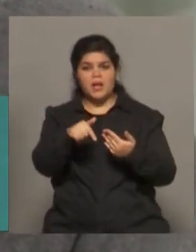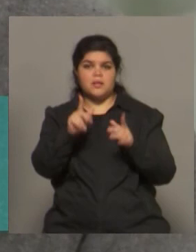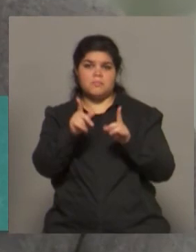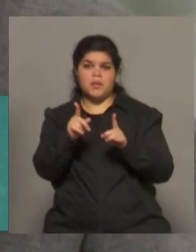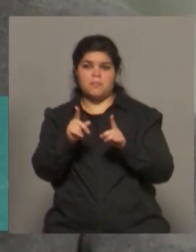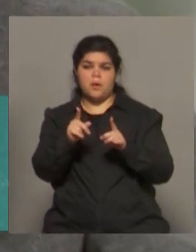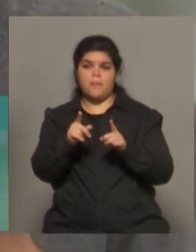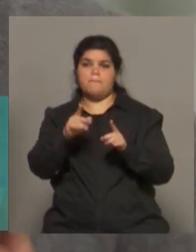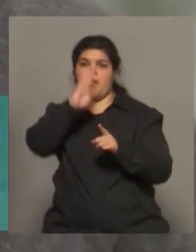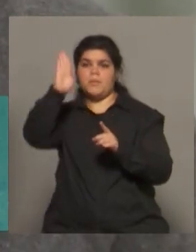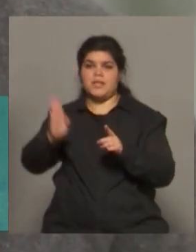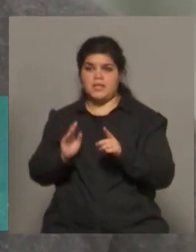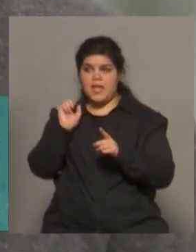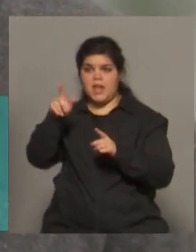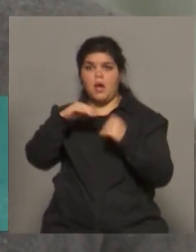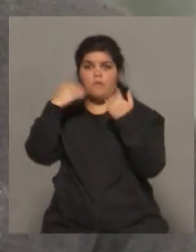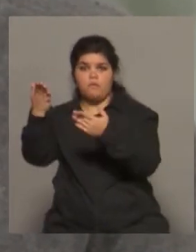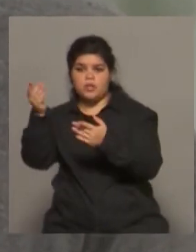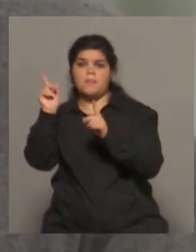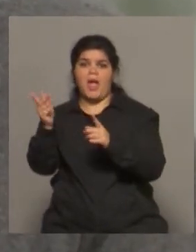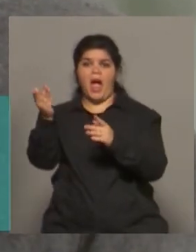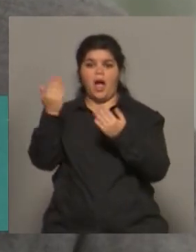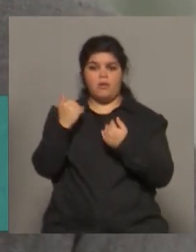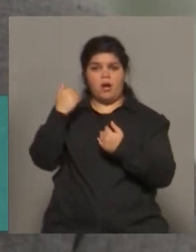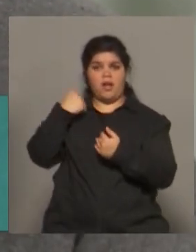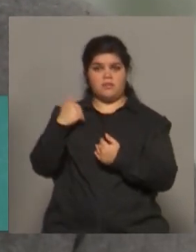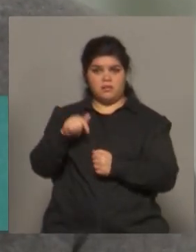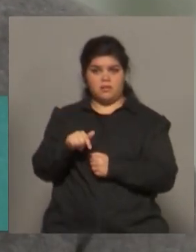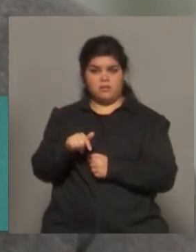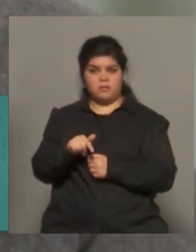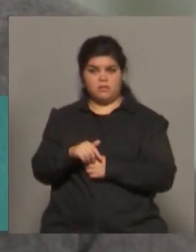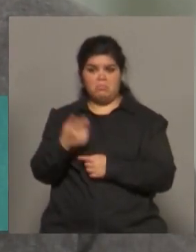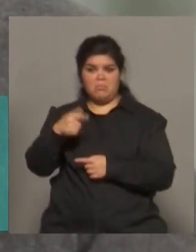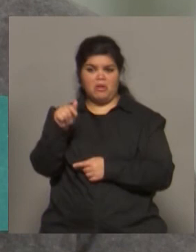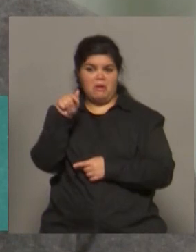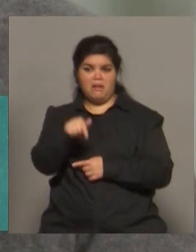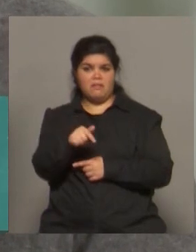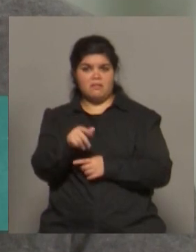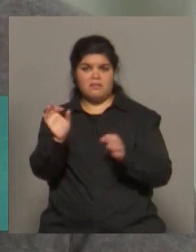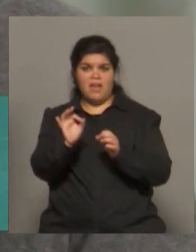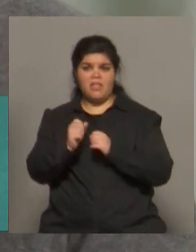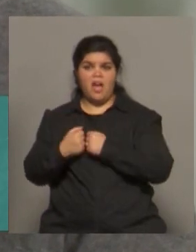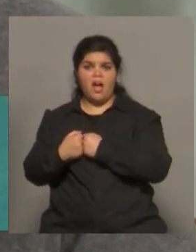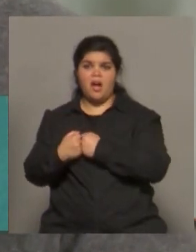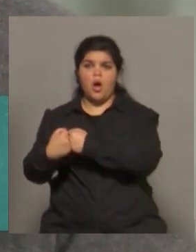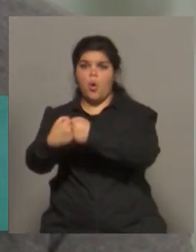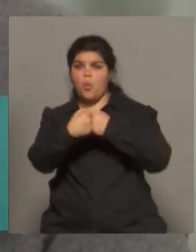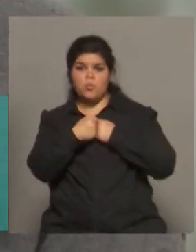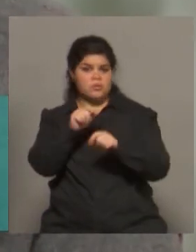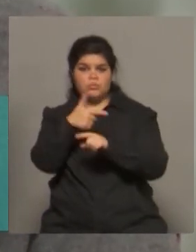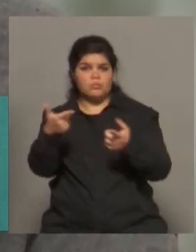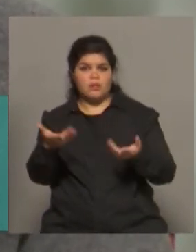al mercado brasileño como al mercado argentino. Ahora bien, ni siquiera en eso se ha llegado a establecer algún tipo de